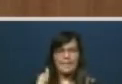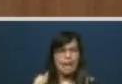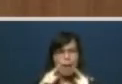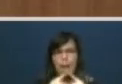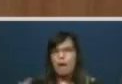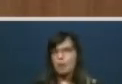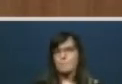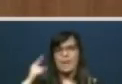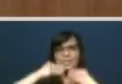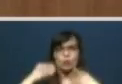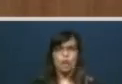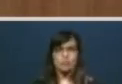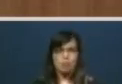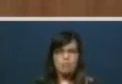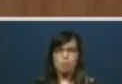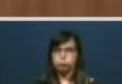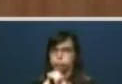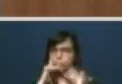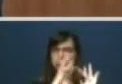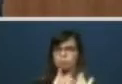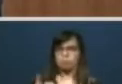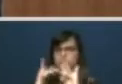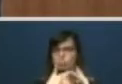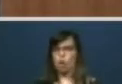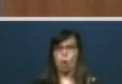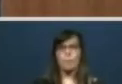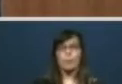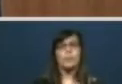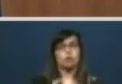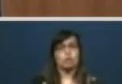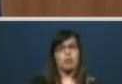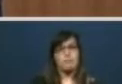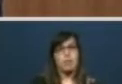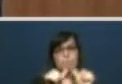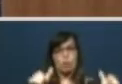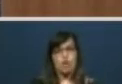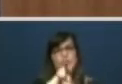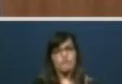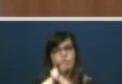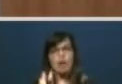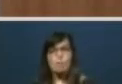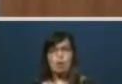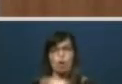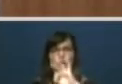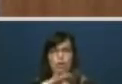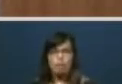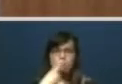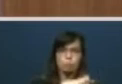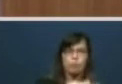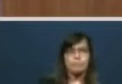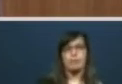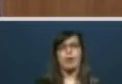conocido la historia de españa' por lo que sigue siendo una fórmula válida para organizar política y territorialmente nuestro